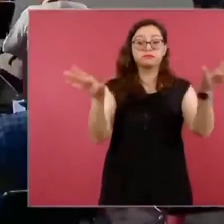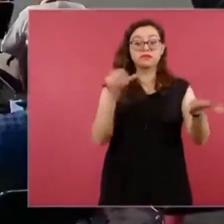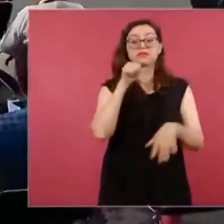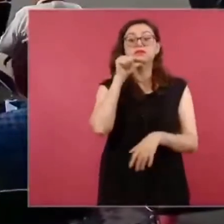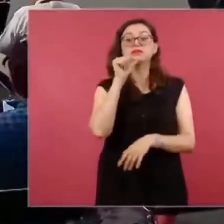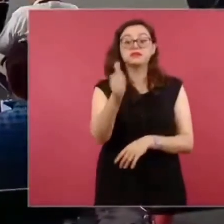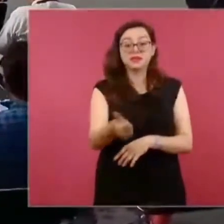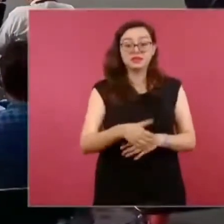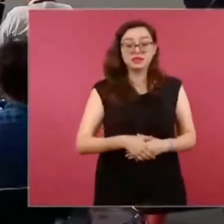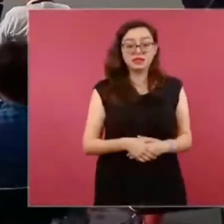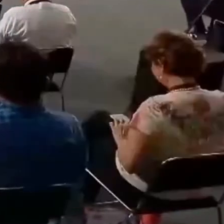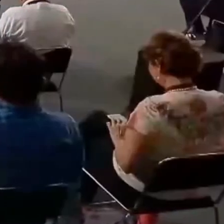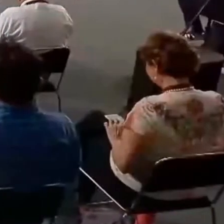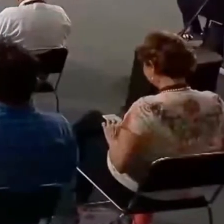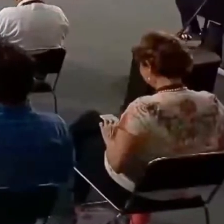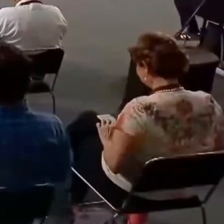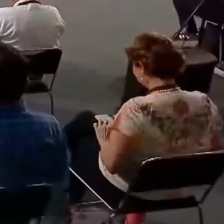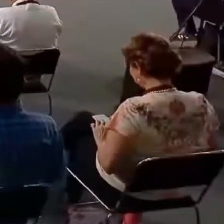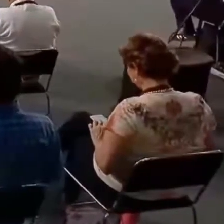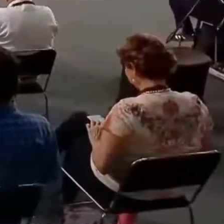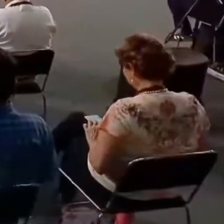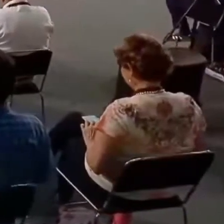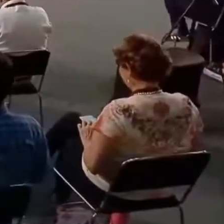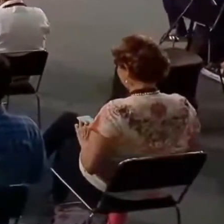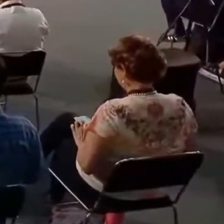Y todos calladitos,